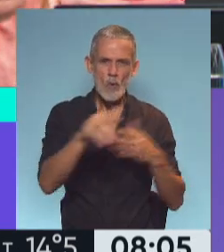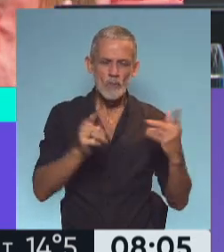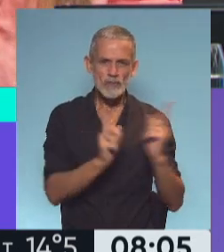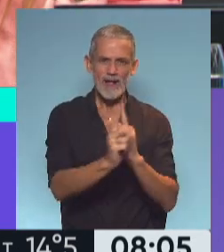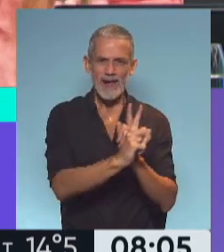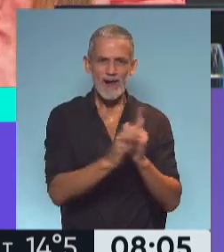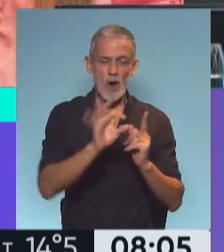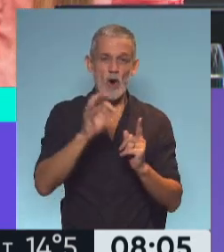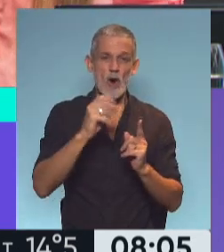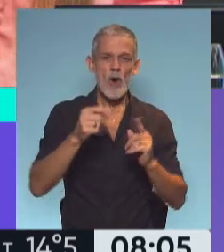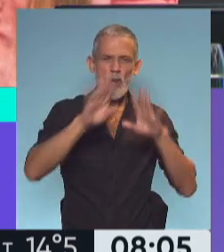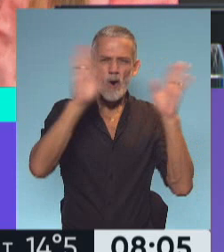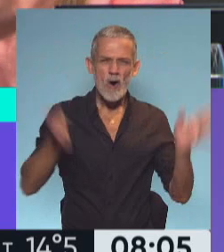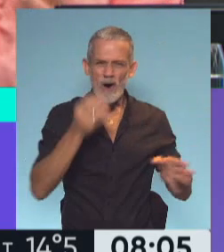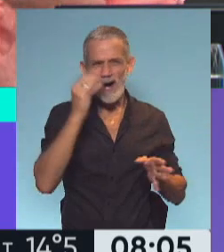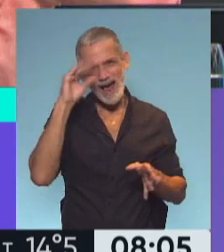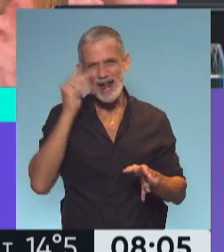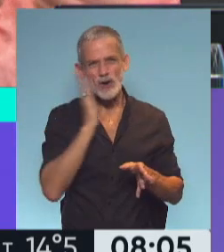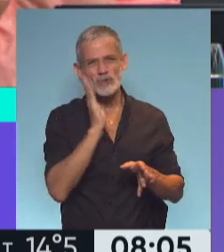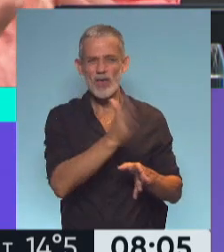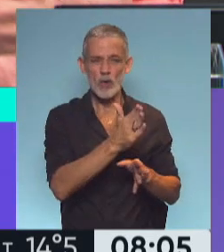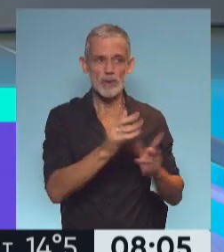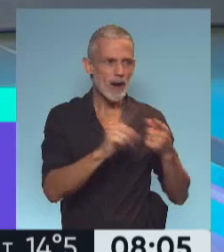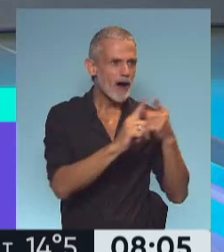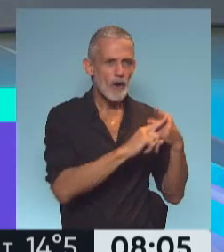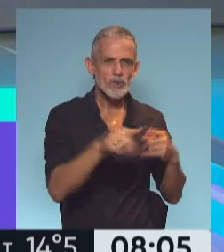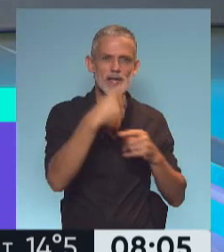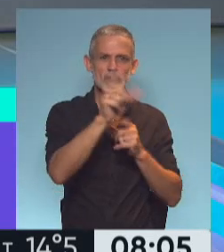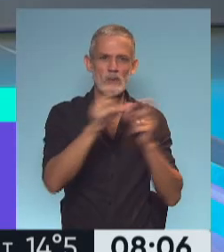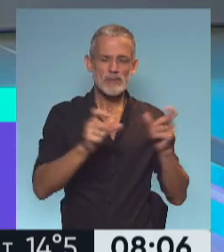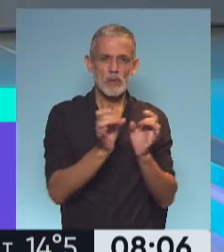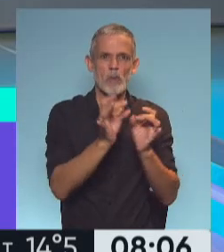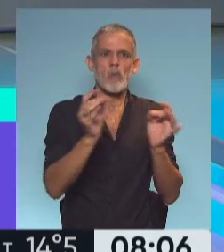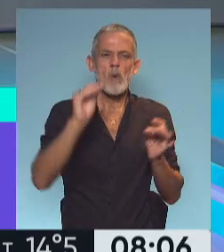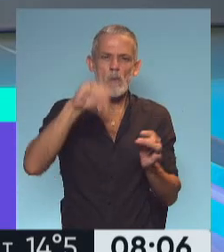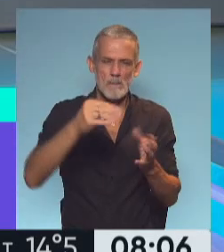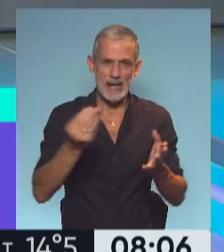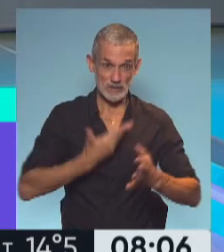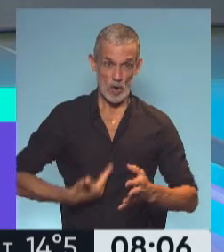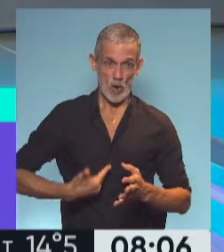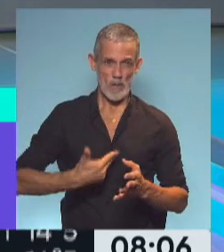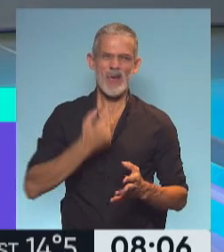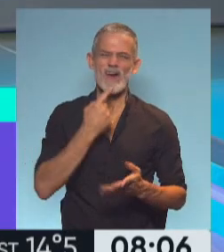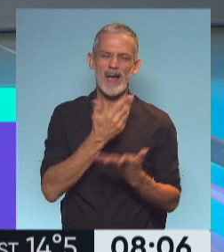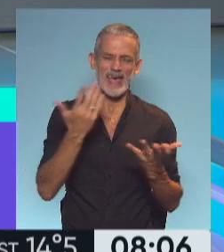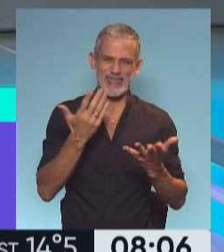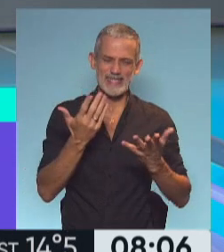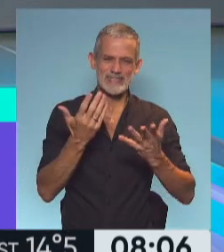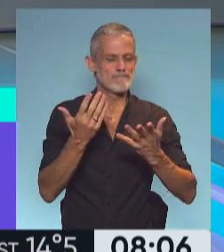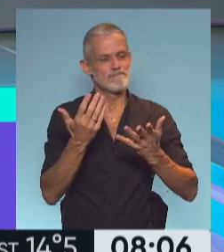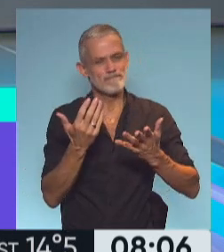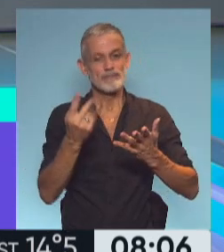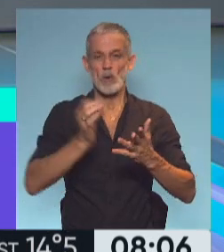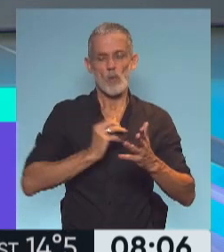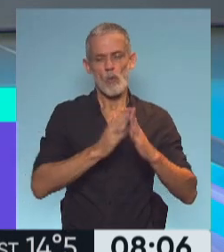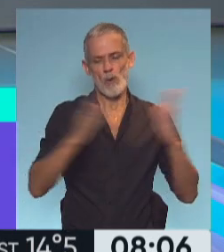por ejemplo vas a algún parador nocturno, estás en contacto con otras personas, pero bueno, el gobierno lo que te dice dice del otro lado es, hace un